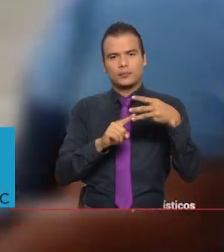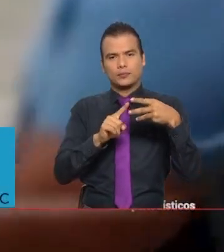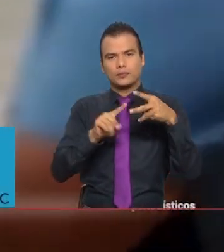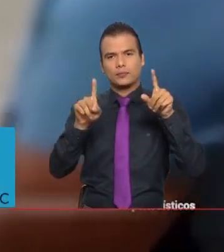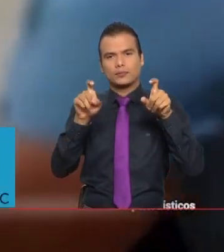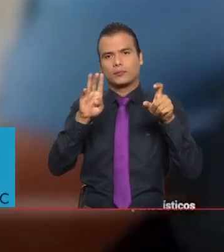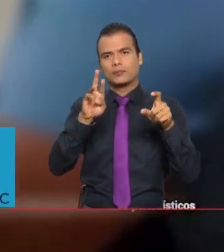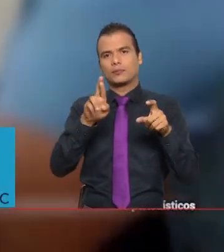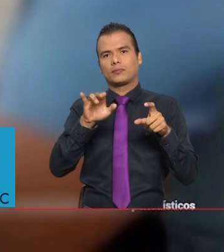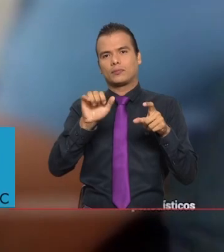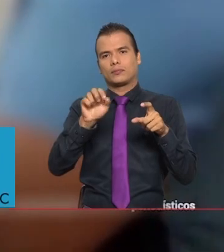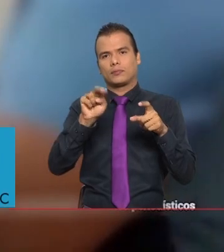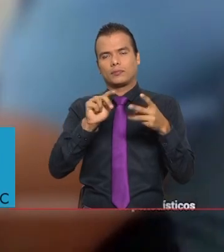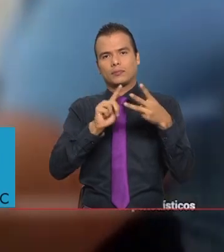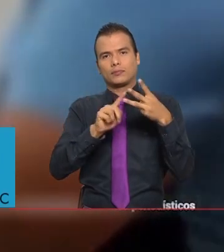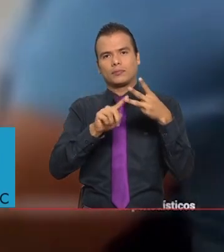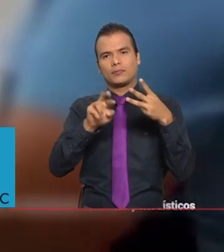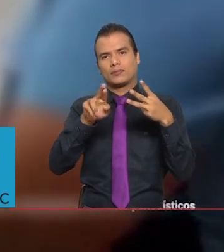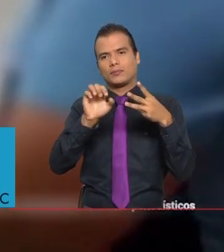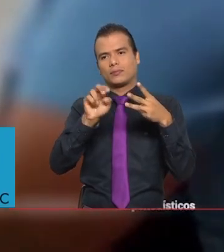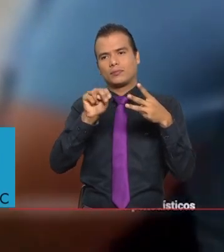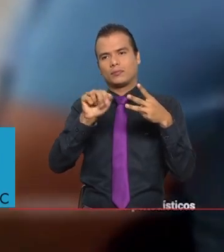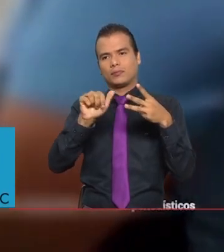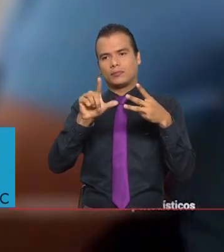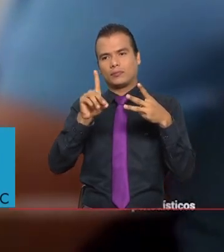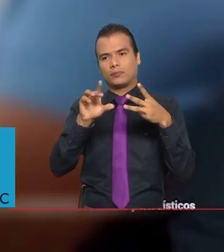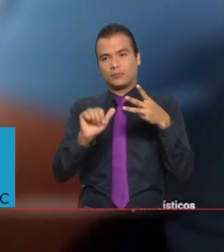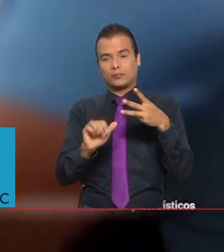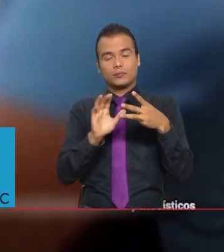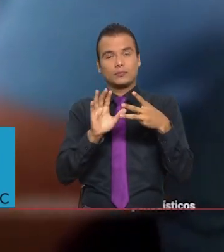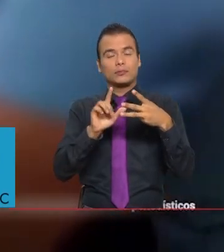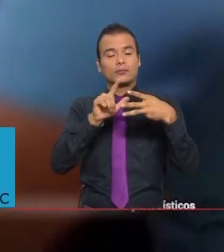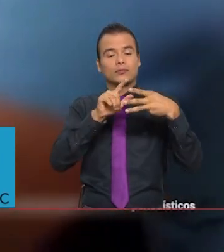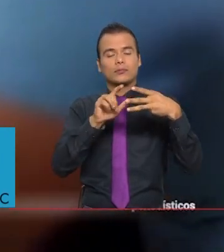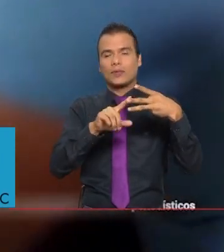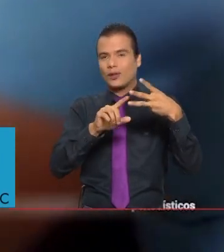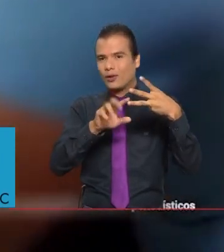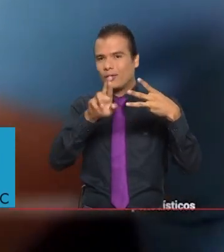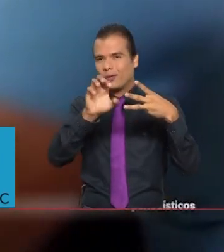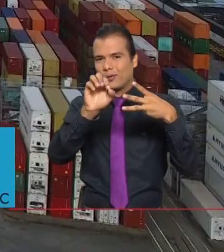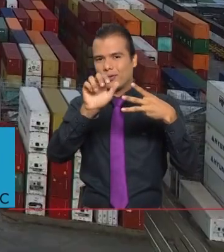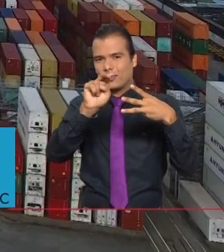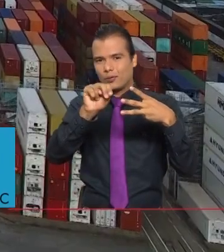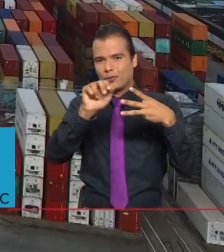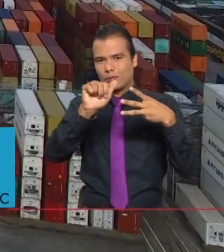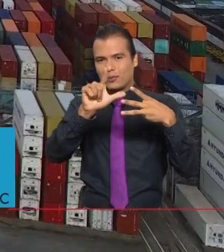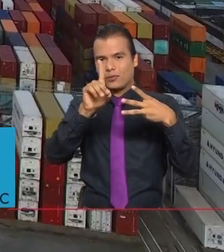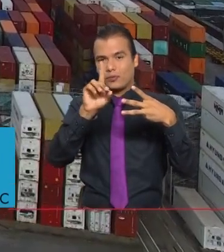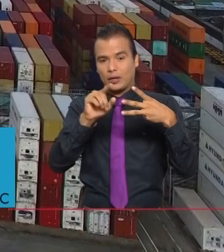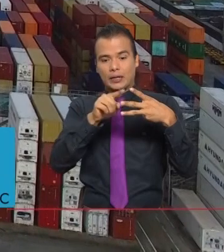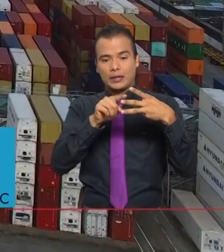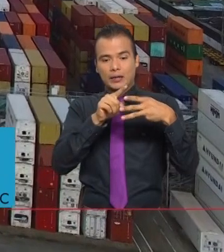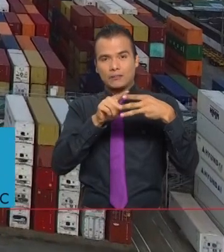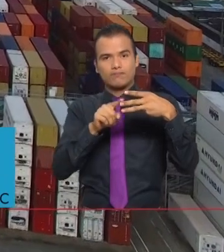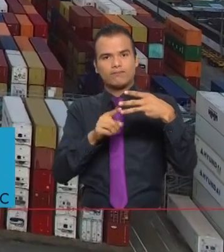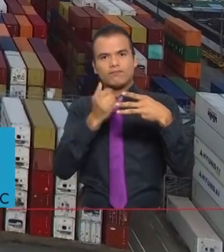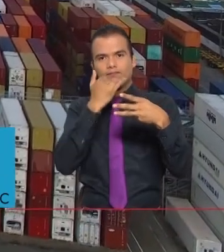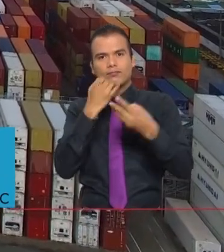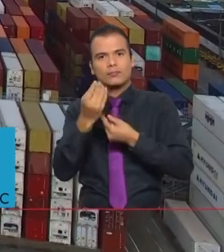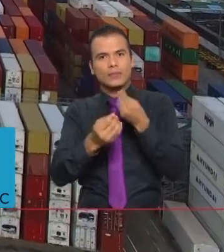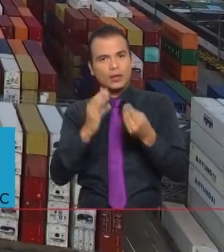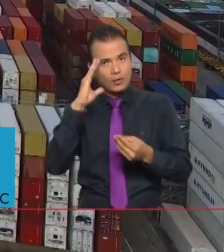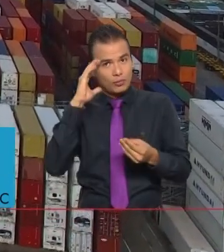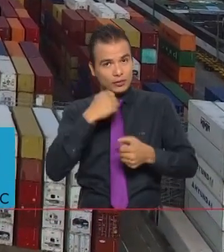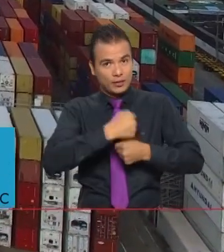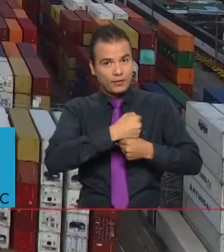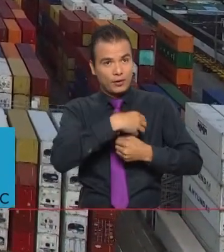Mariñez. De acuerdo con las indagaciones, los hombres sobornaban a funcionarios de la Policía Nacional asignados a la terminal marítima para facilitar el ingreso